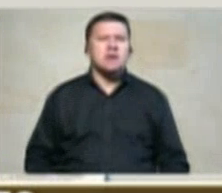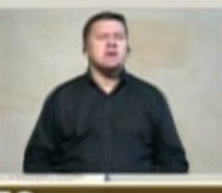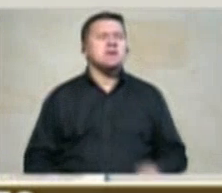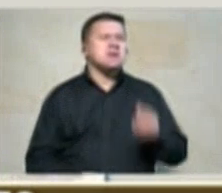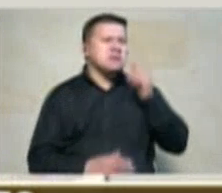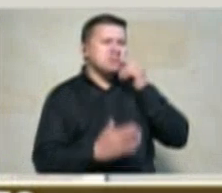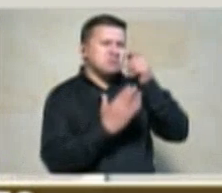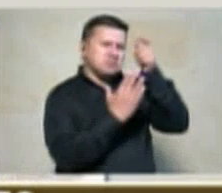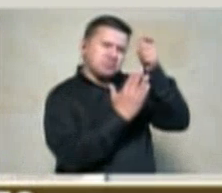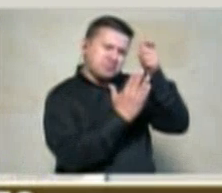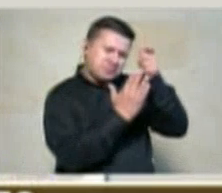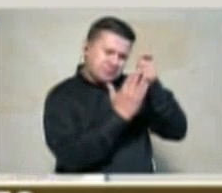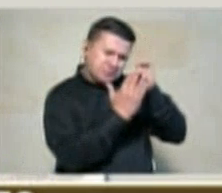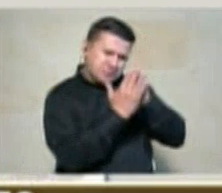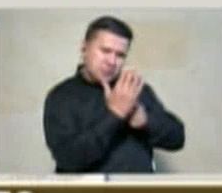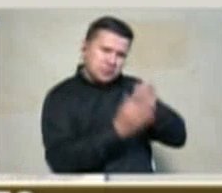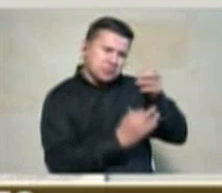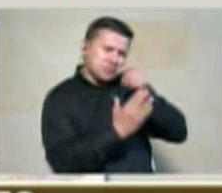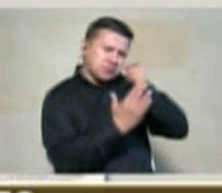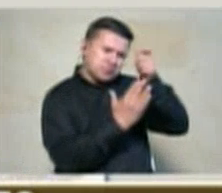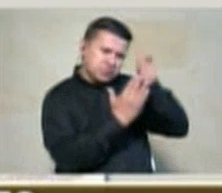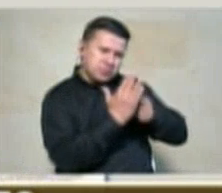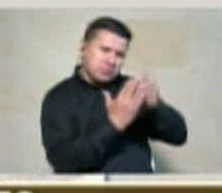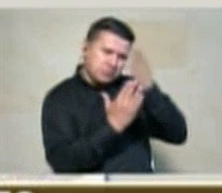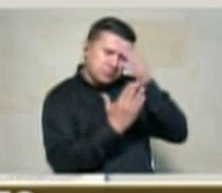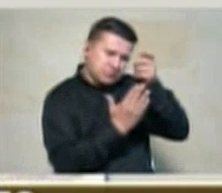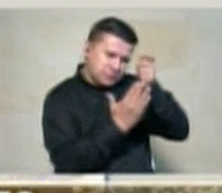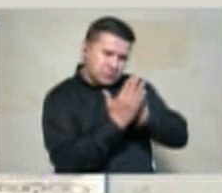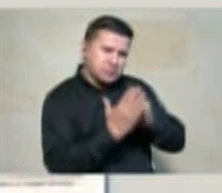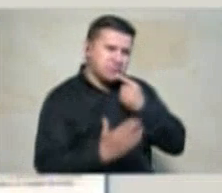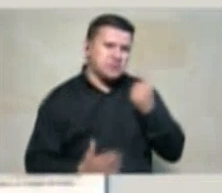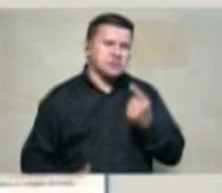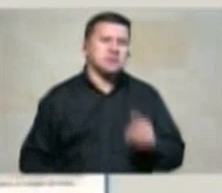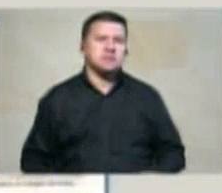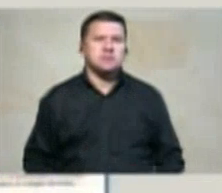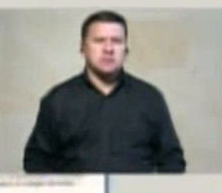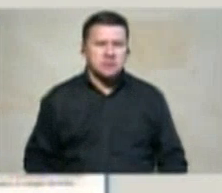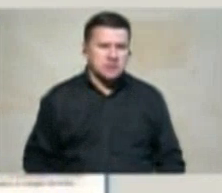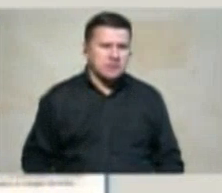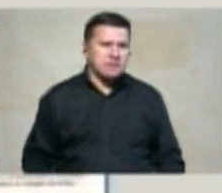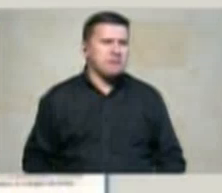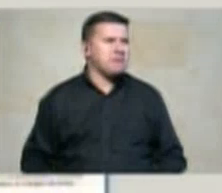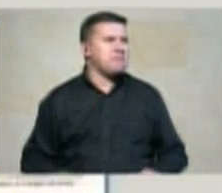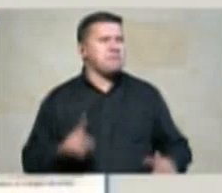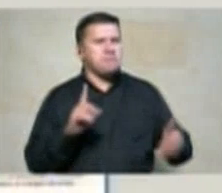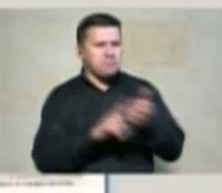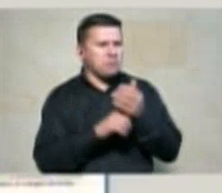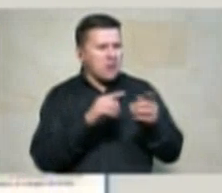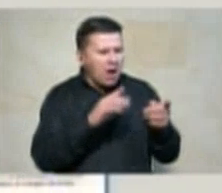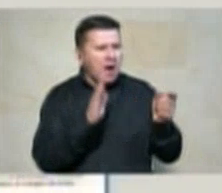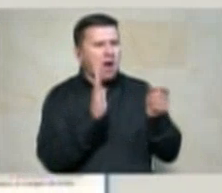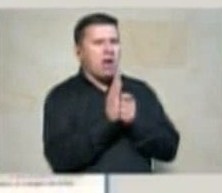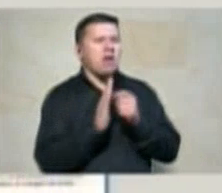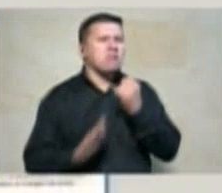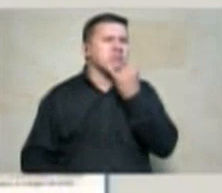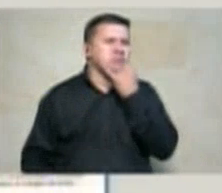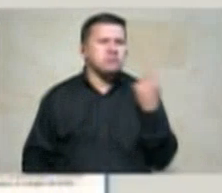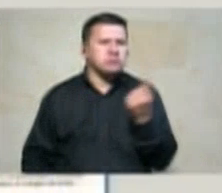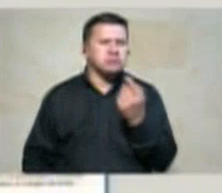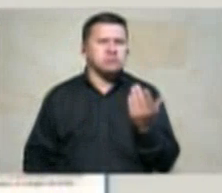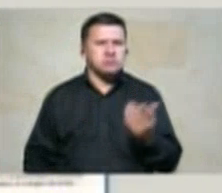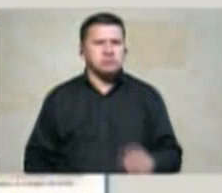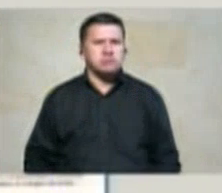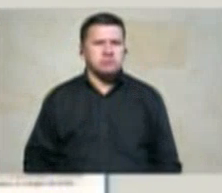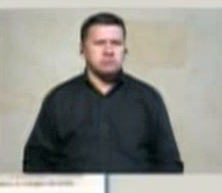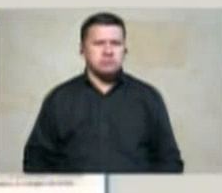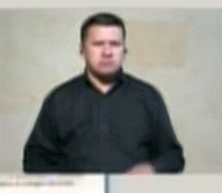revisó en etapa judicial, como usted muy bien lo dijo, se encontró la novedad. Lo que hizo la unidad